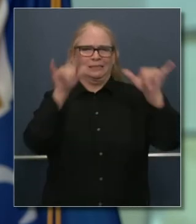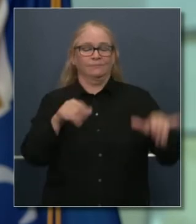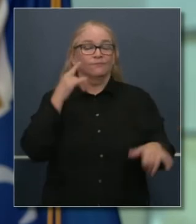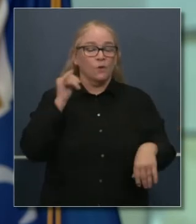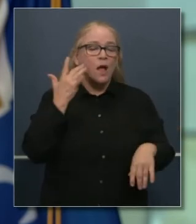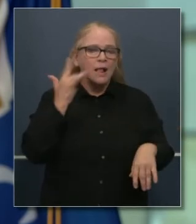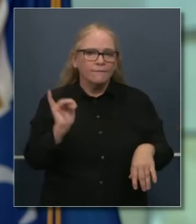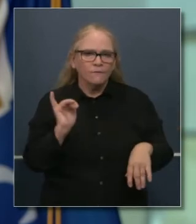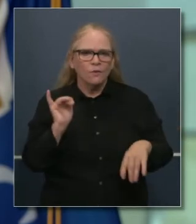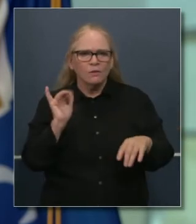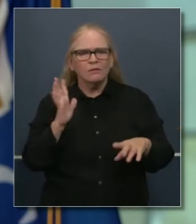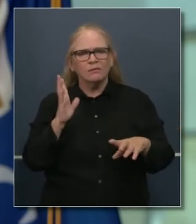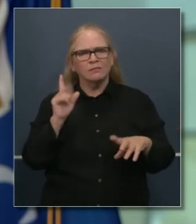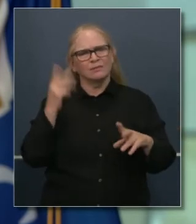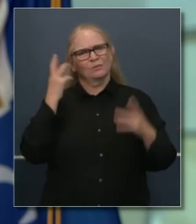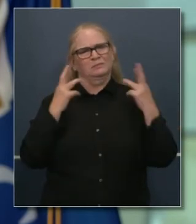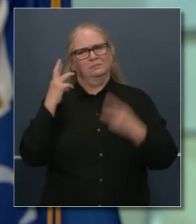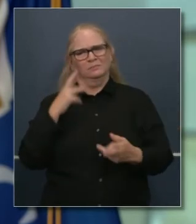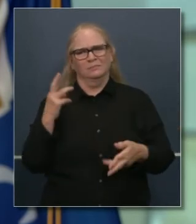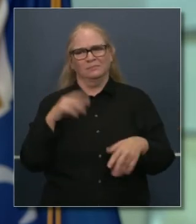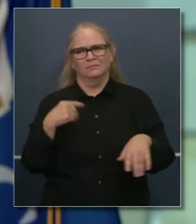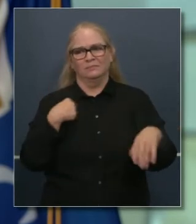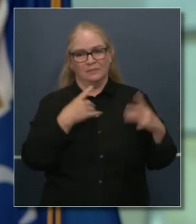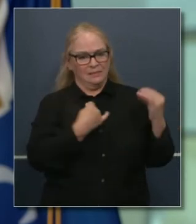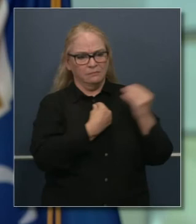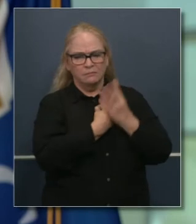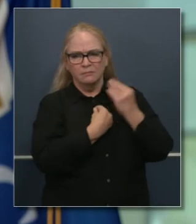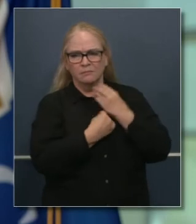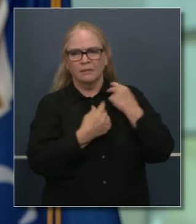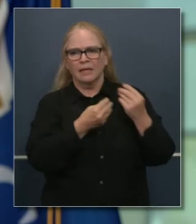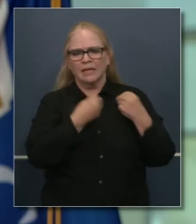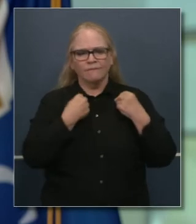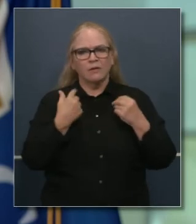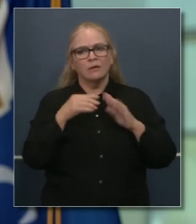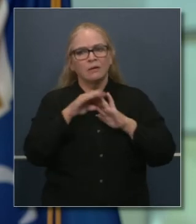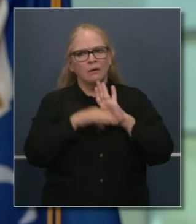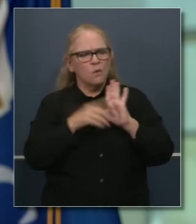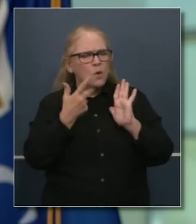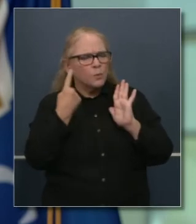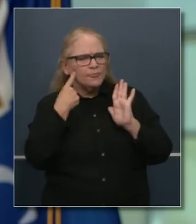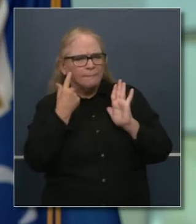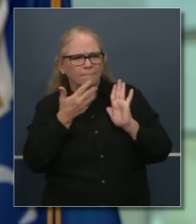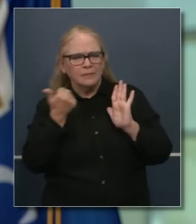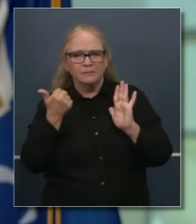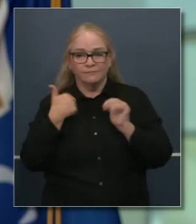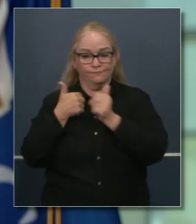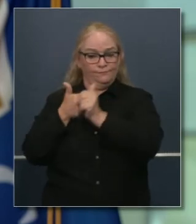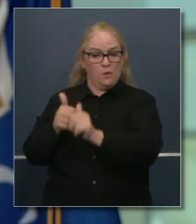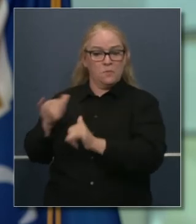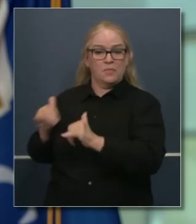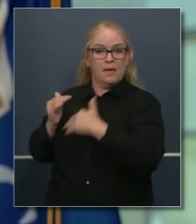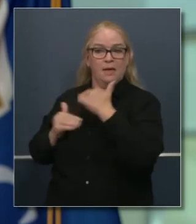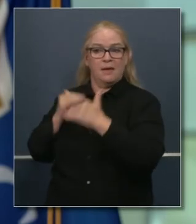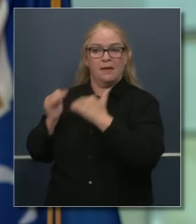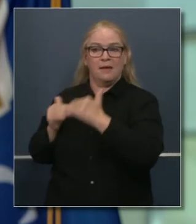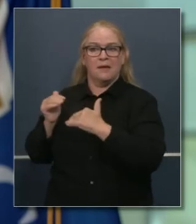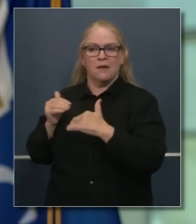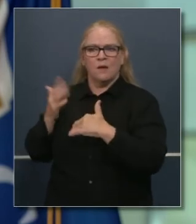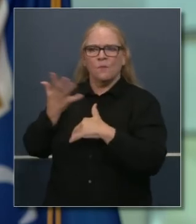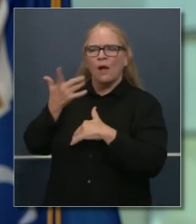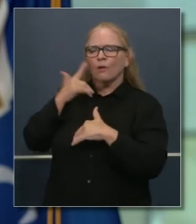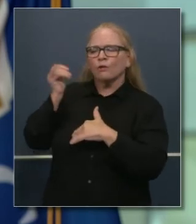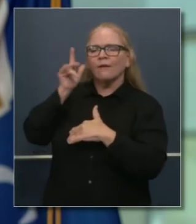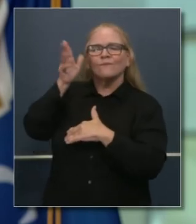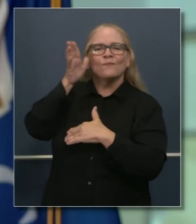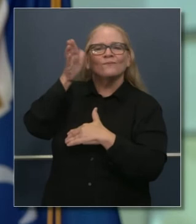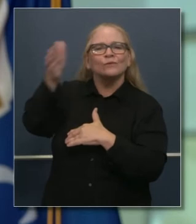compartible en el estado de california hemos consultado y hemos establecido parámetros y las pautas de cómo se vería ese